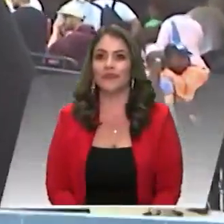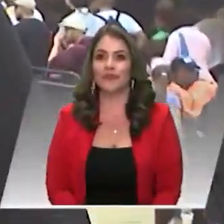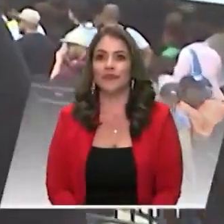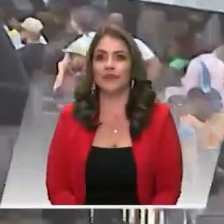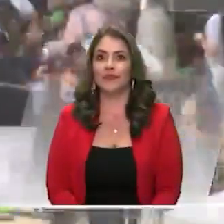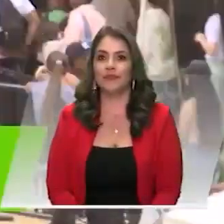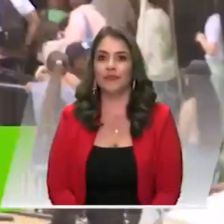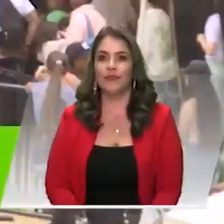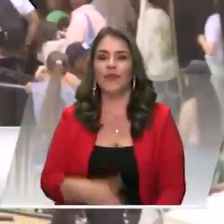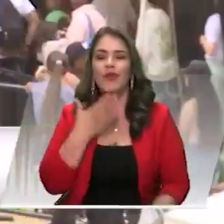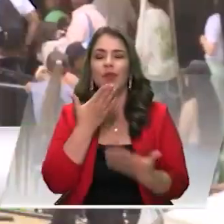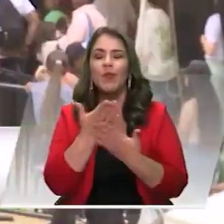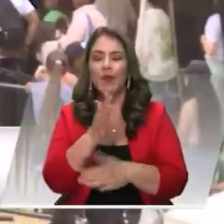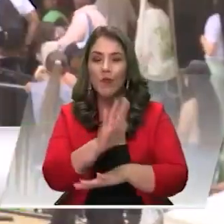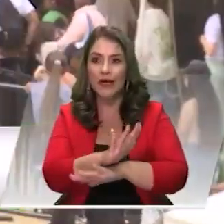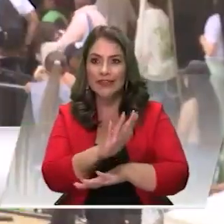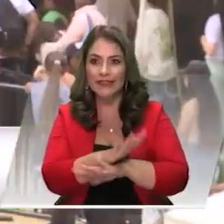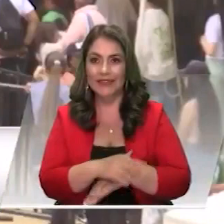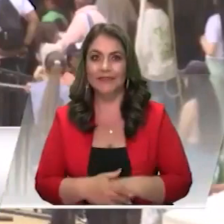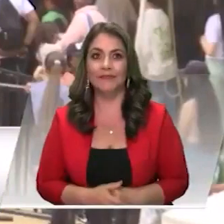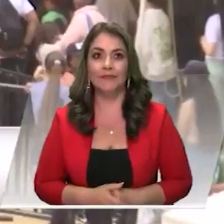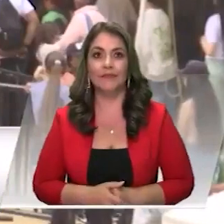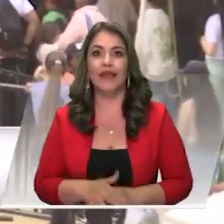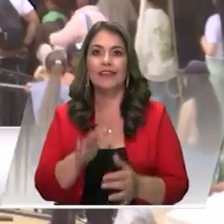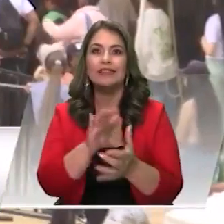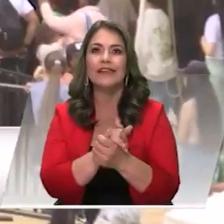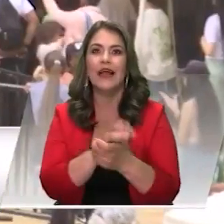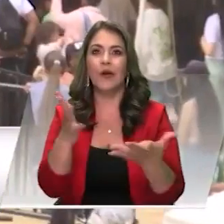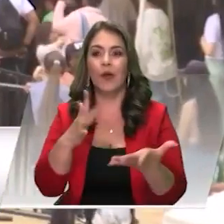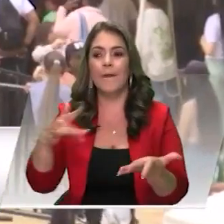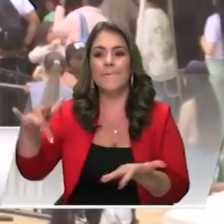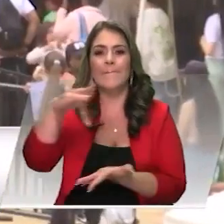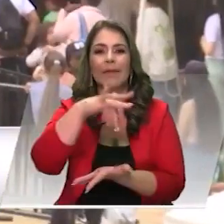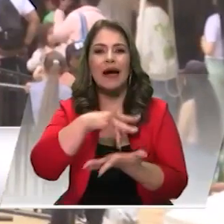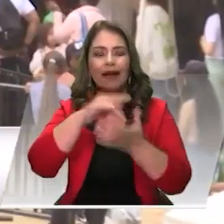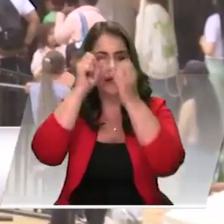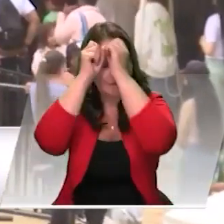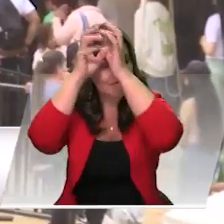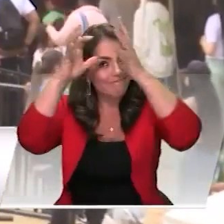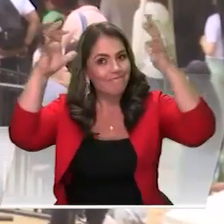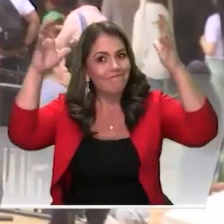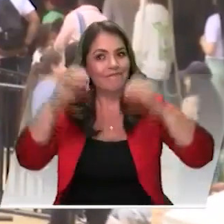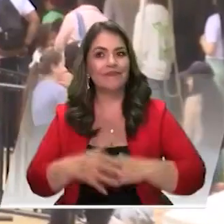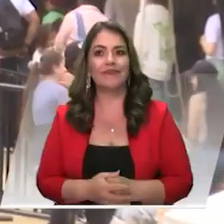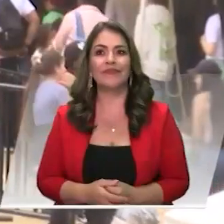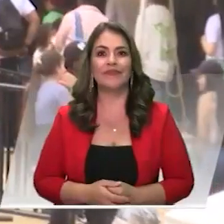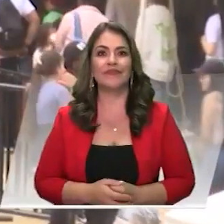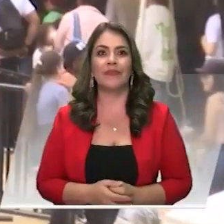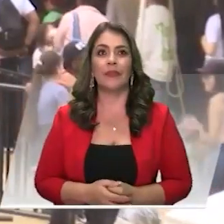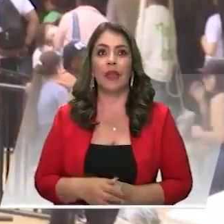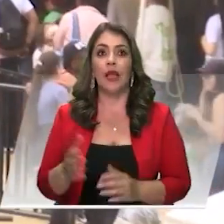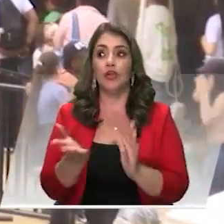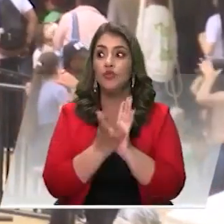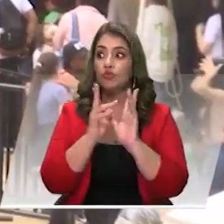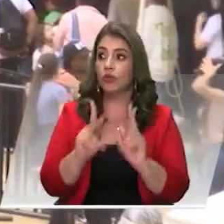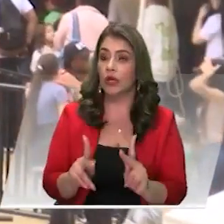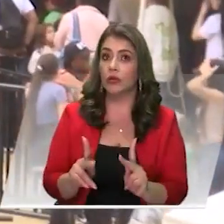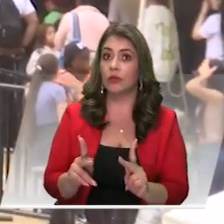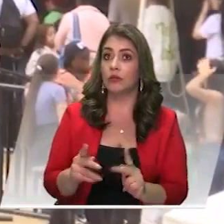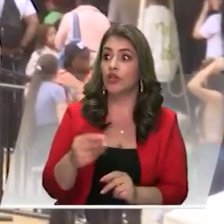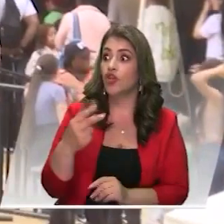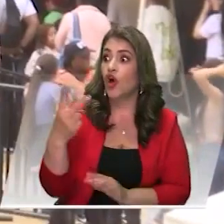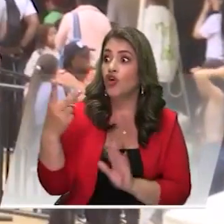Compañeros, muy buenas tardes. A esta hora los saludos del Parque de los Deseos, donde estudiantes están recibiendo más de